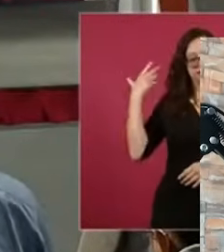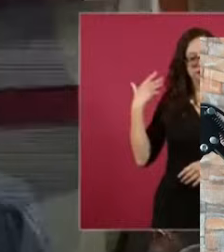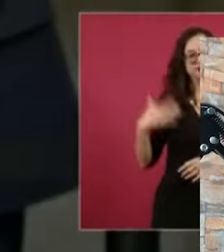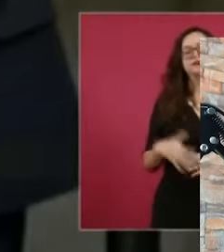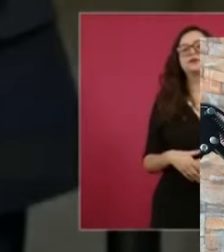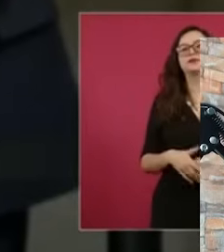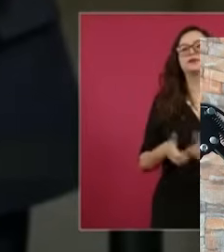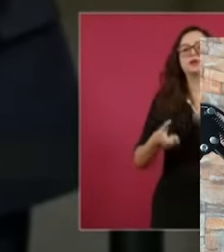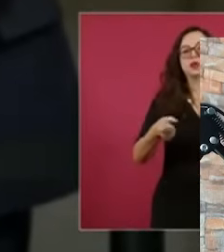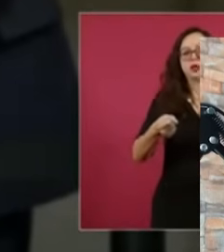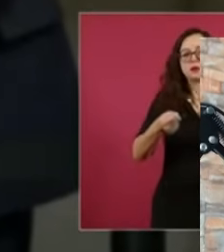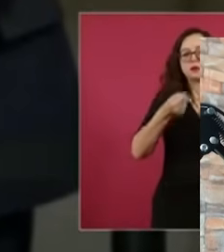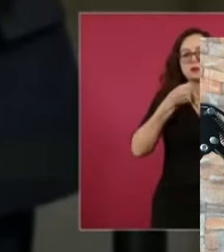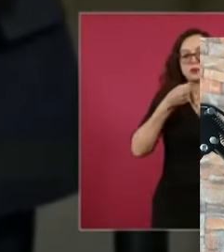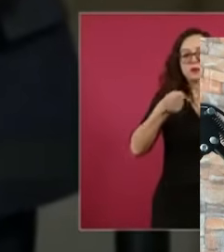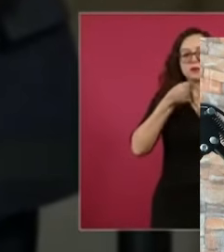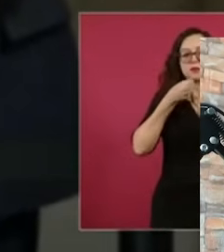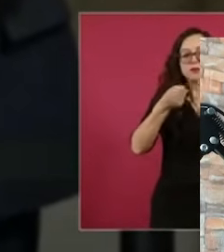muy acomodaticia